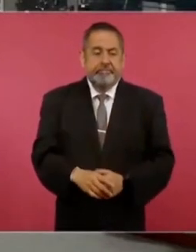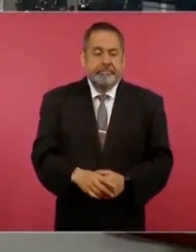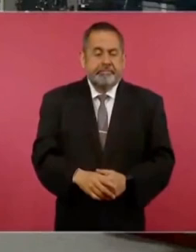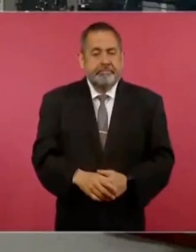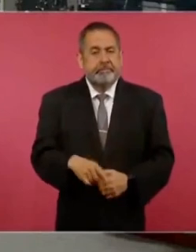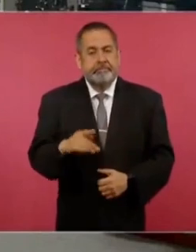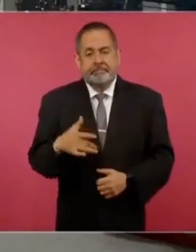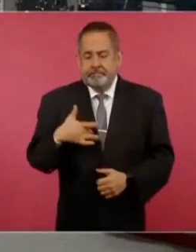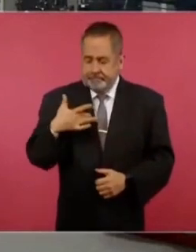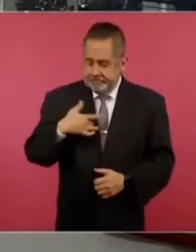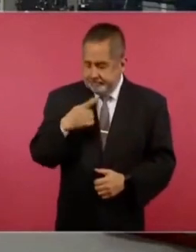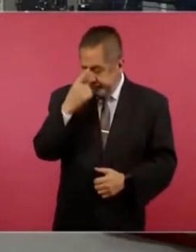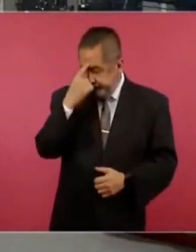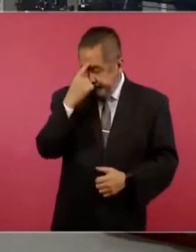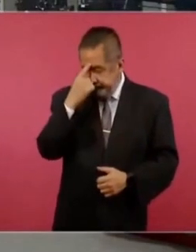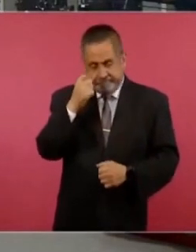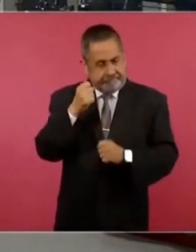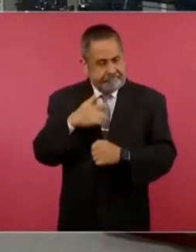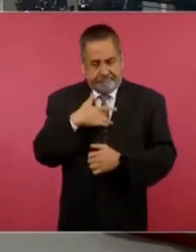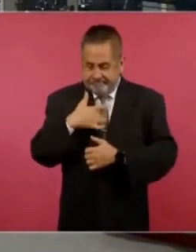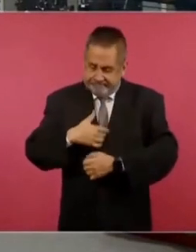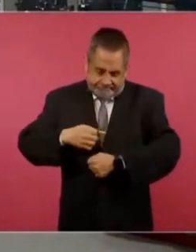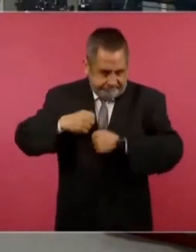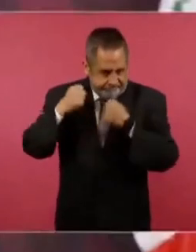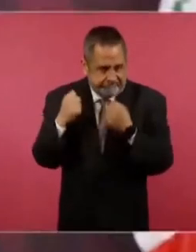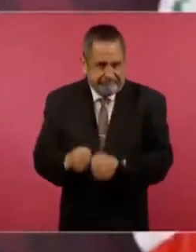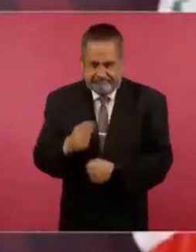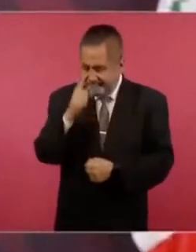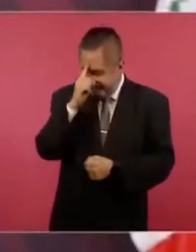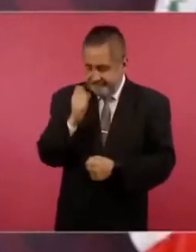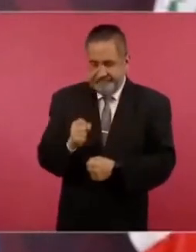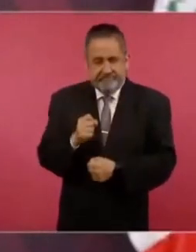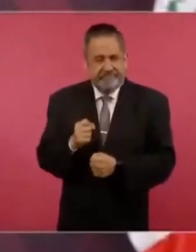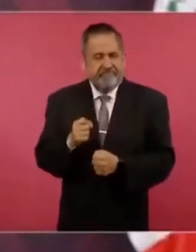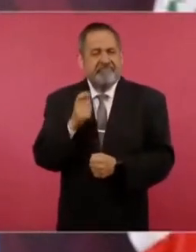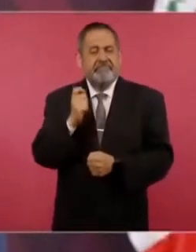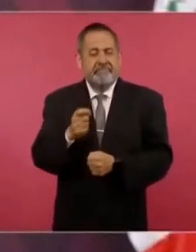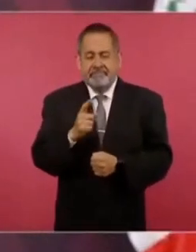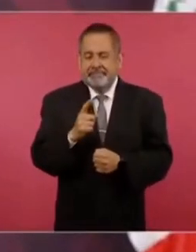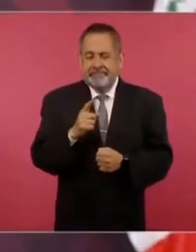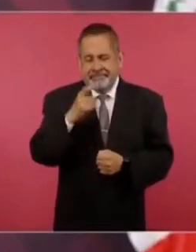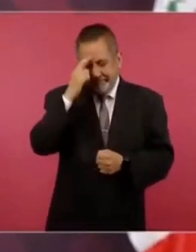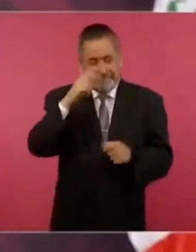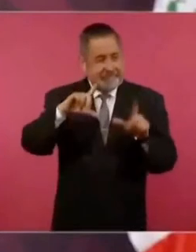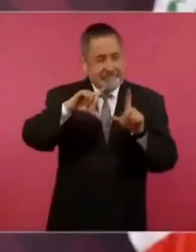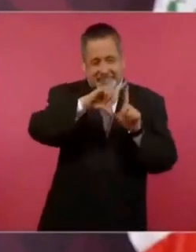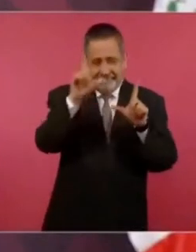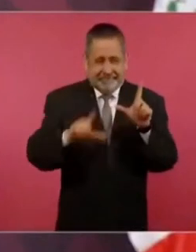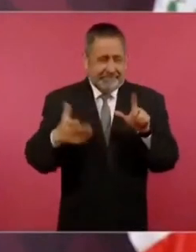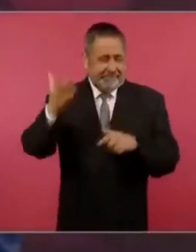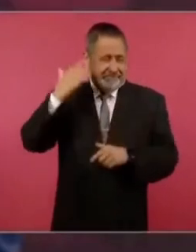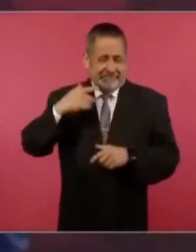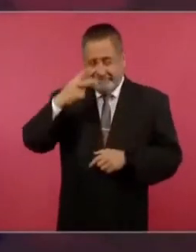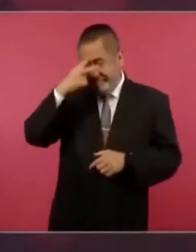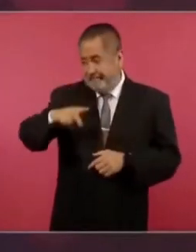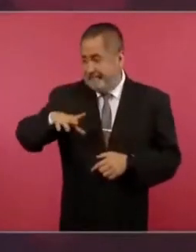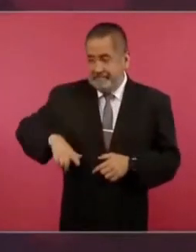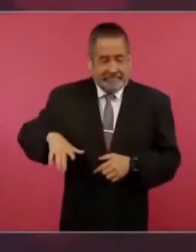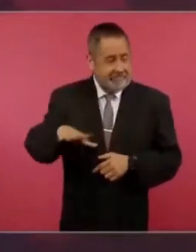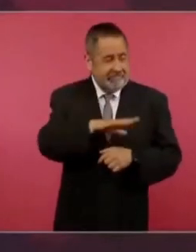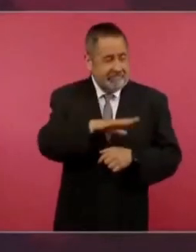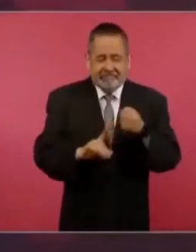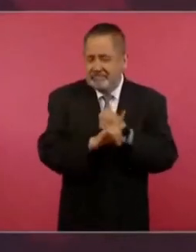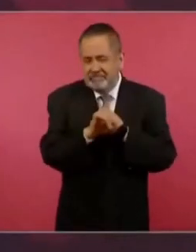estoy absolutamente convencido que el principal problema de México era